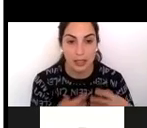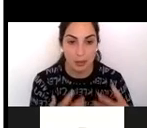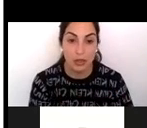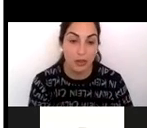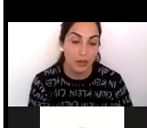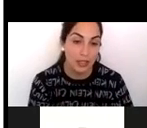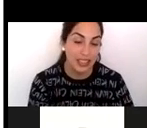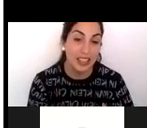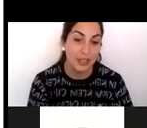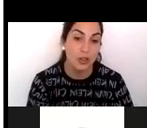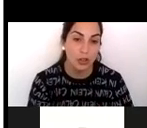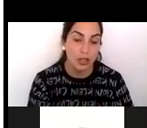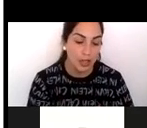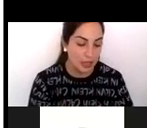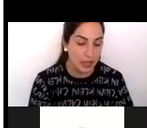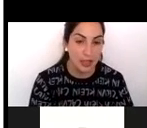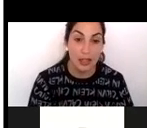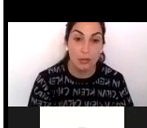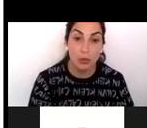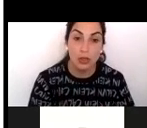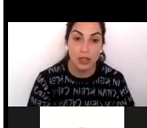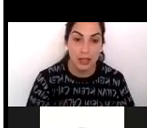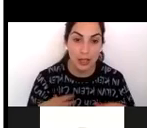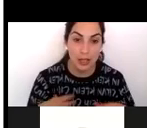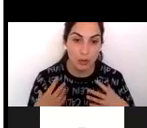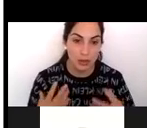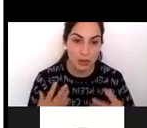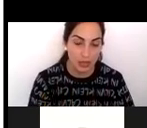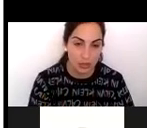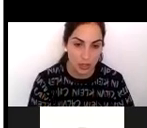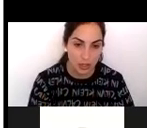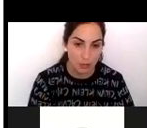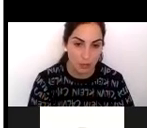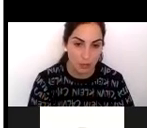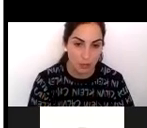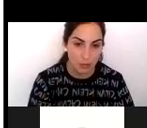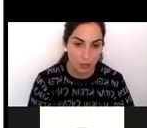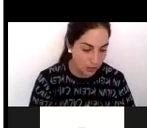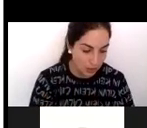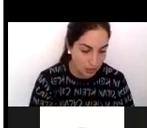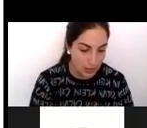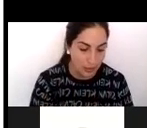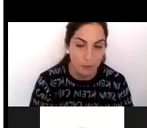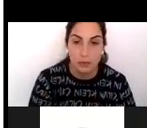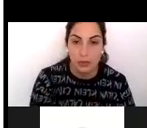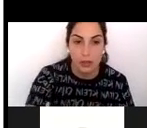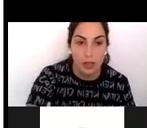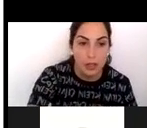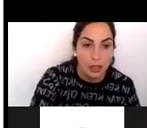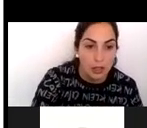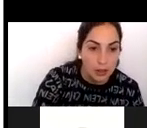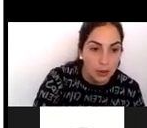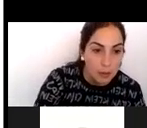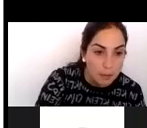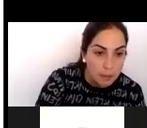que tienen que ver con esta idea del boom y de los comentarios e informaciones digitales. ¿Ya?